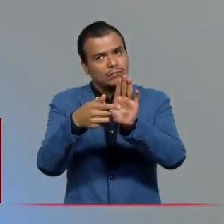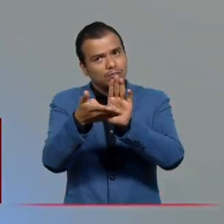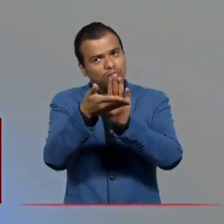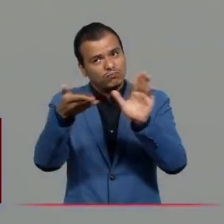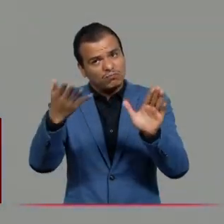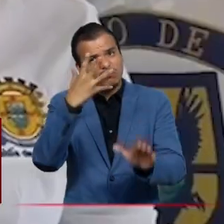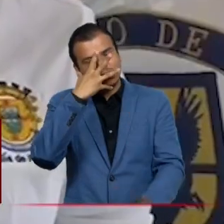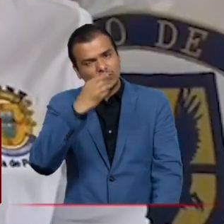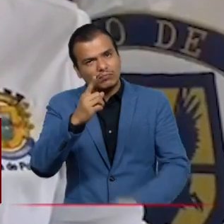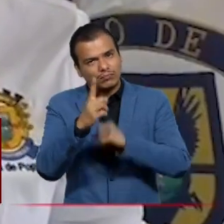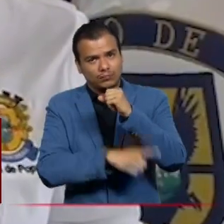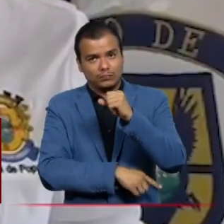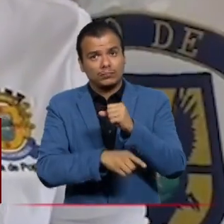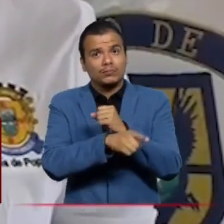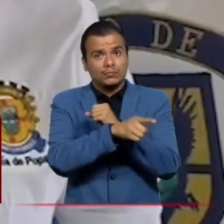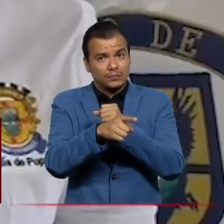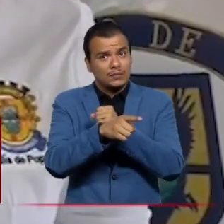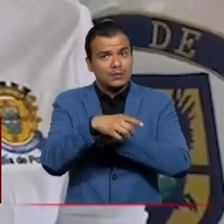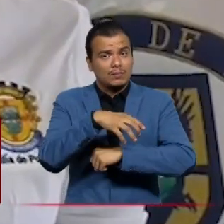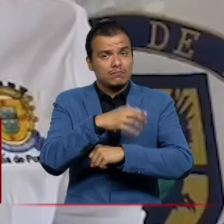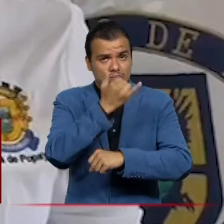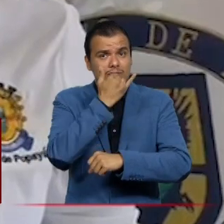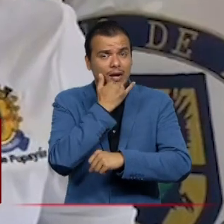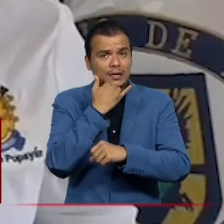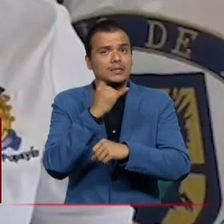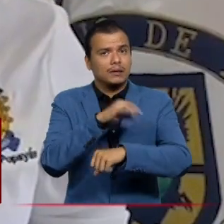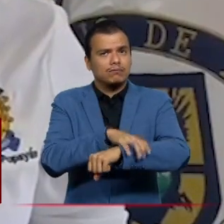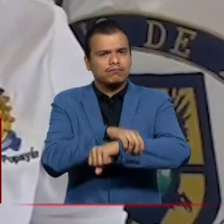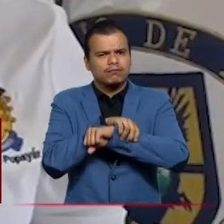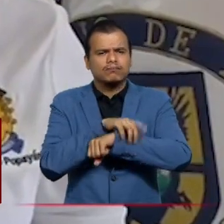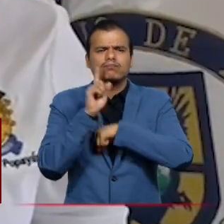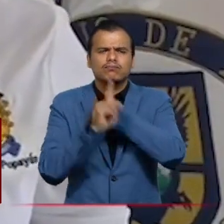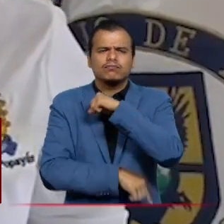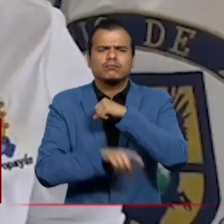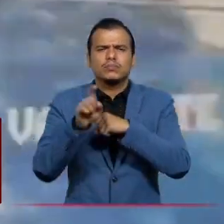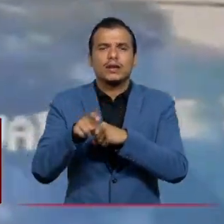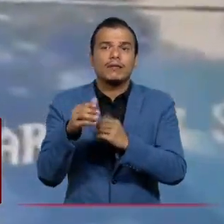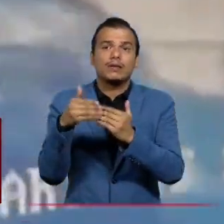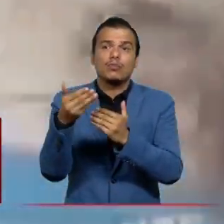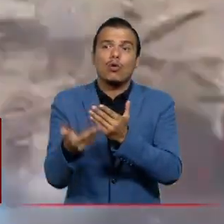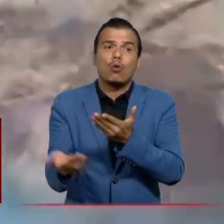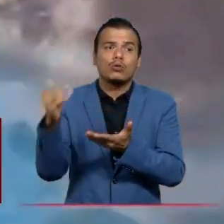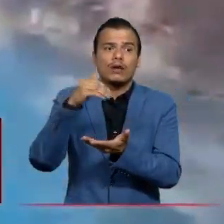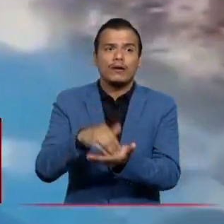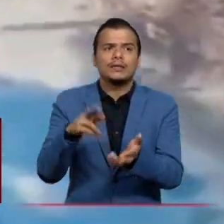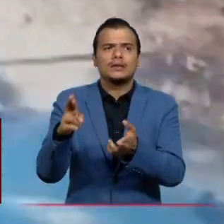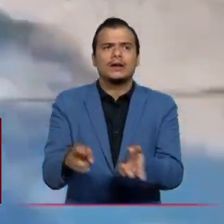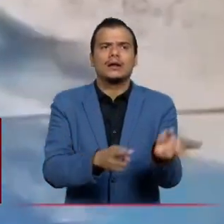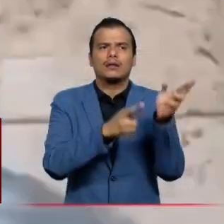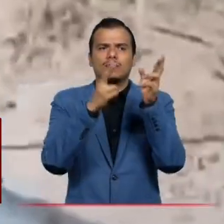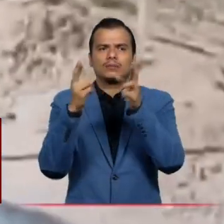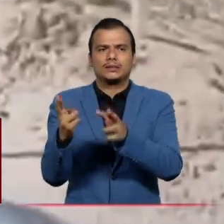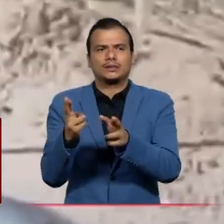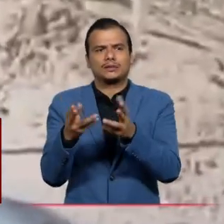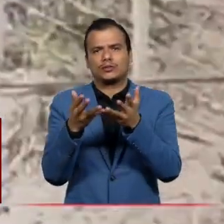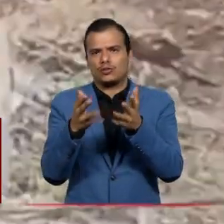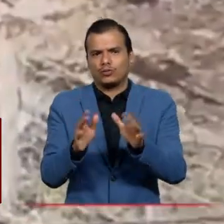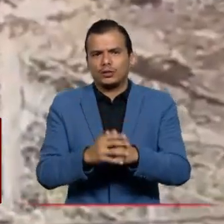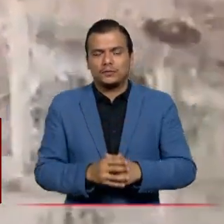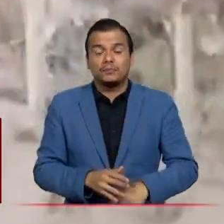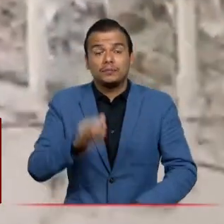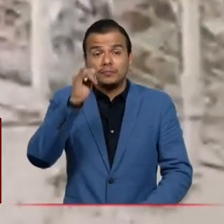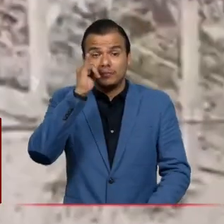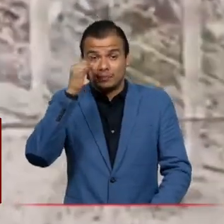quienes han transgredido la ley sino también para prevenir que situaciones como estas se repitan cámaras de